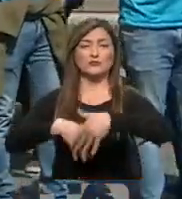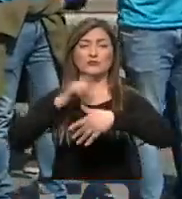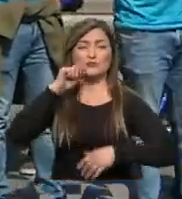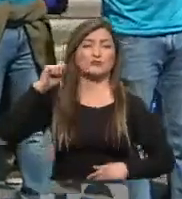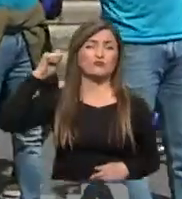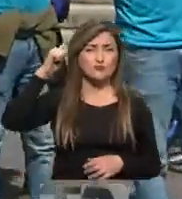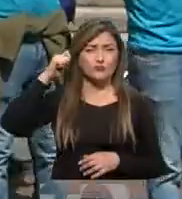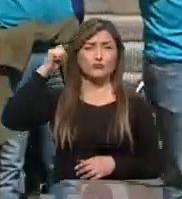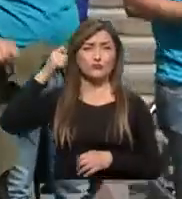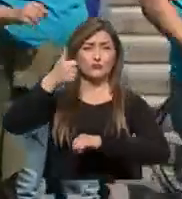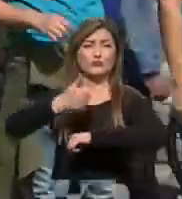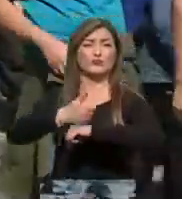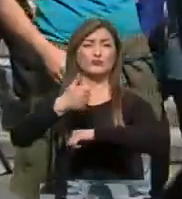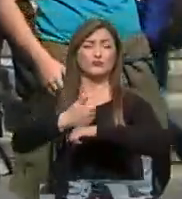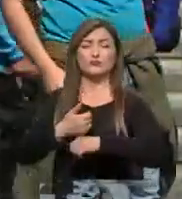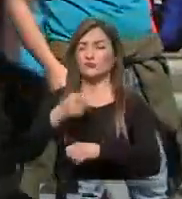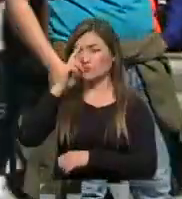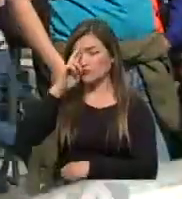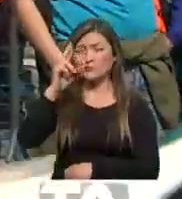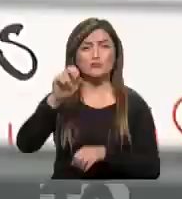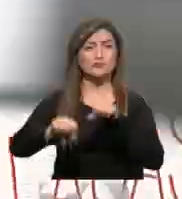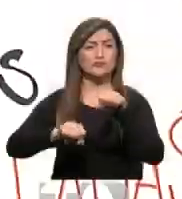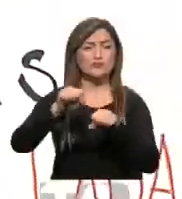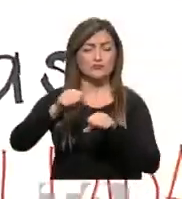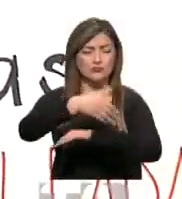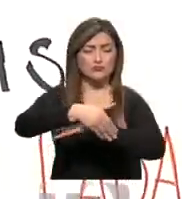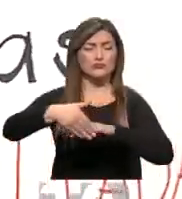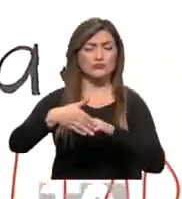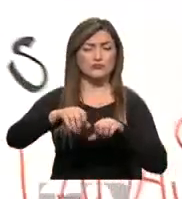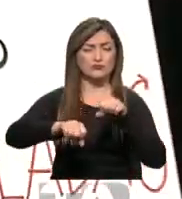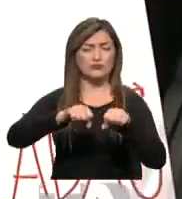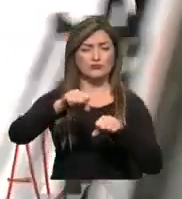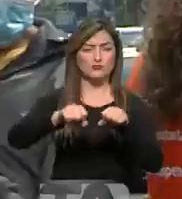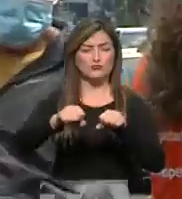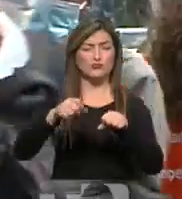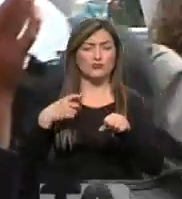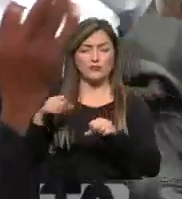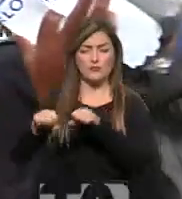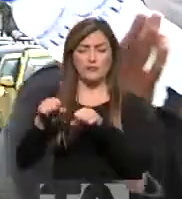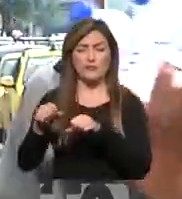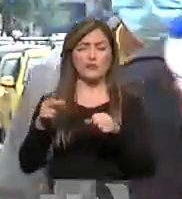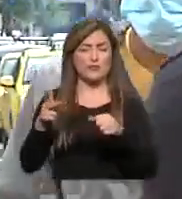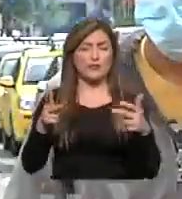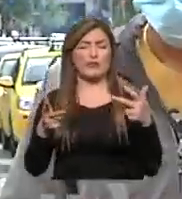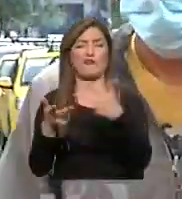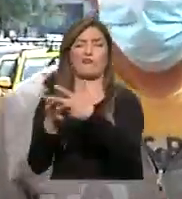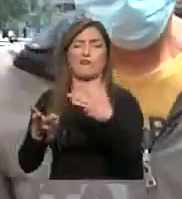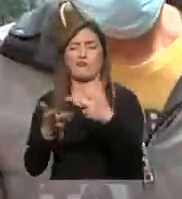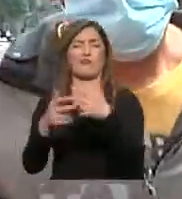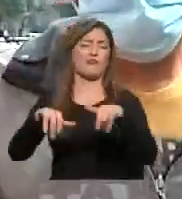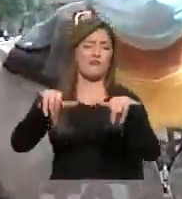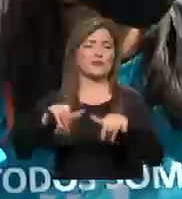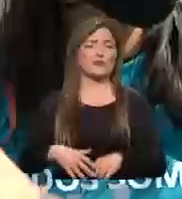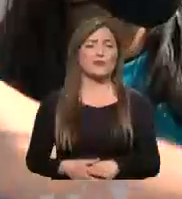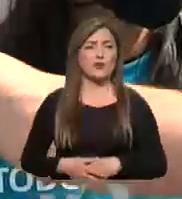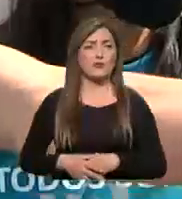también exigen que las autoridades hagan respetar a los ciclistas en las vías, pues se siguen registrando casos de deportistas atropellados en el